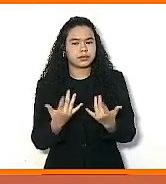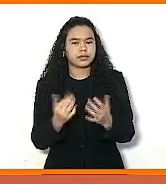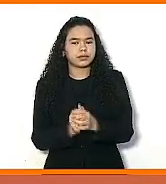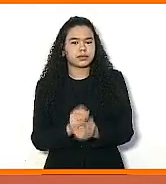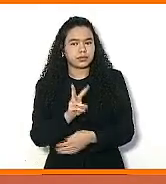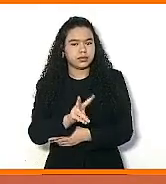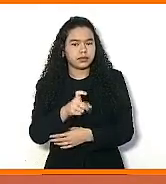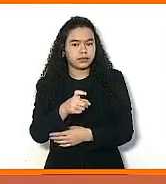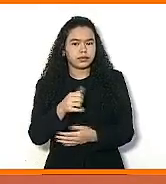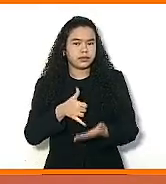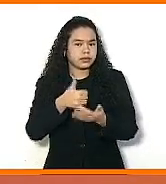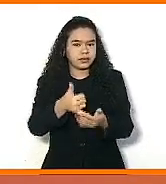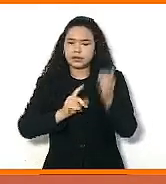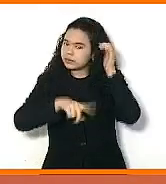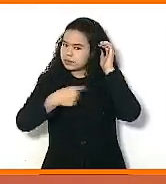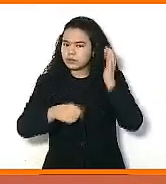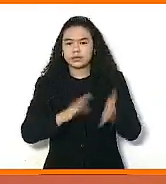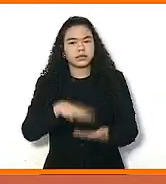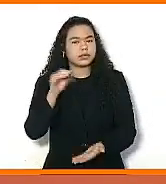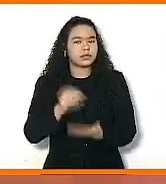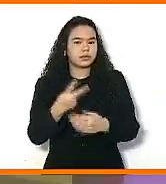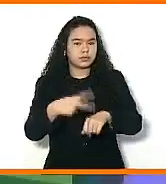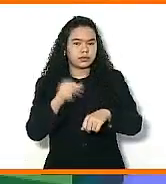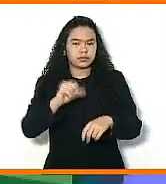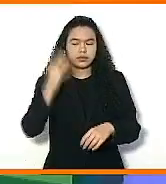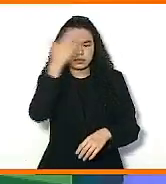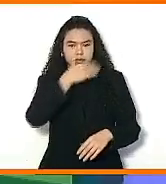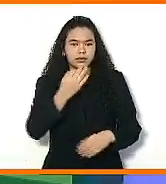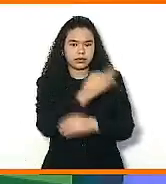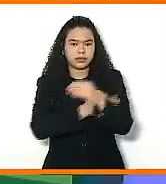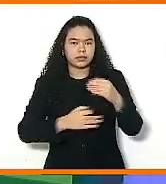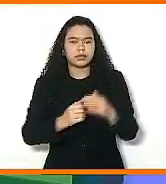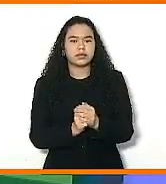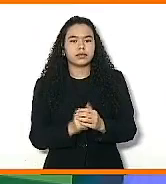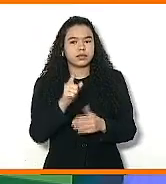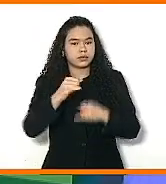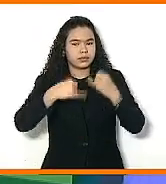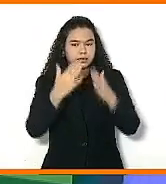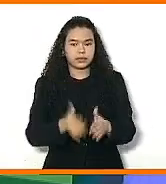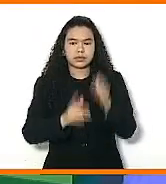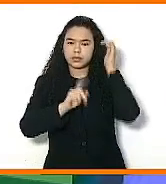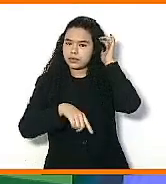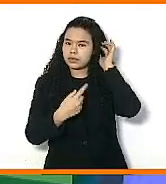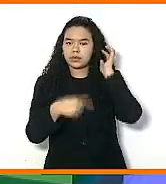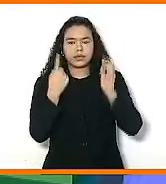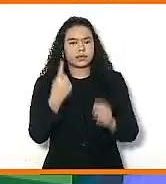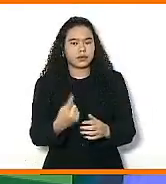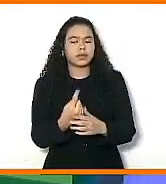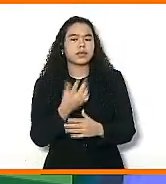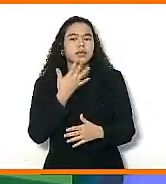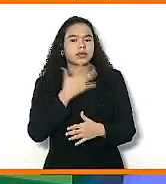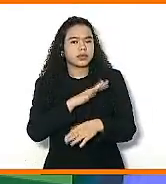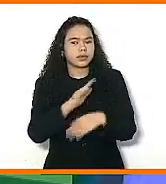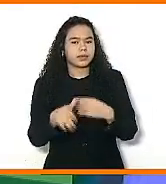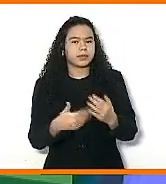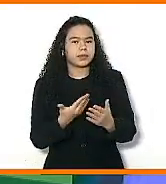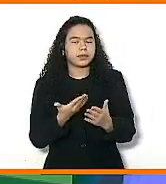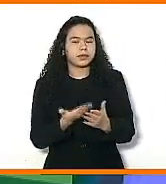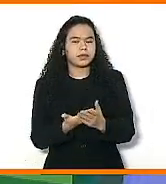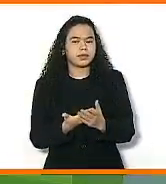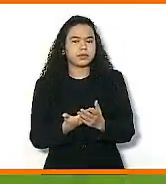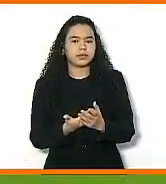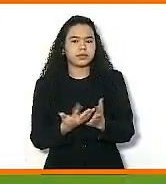2x tu primera diaria se multiplica por 2 en esta hermosa tarde pero si eres jugador para más uno muchísima suerte